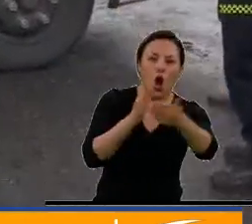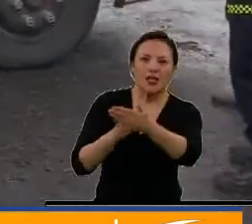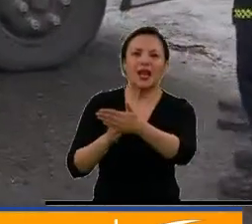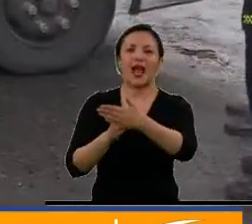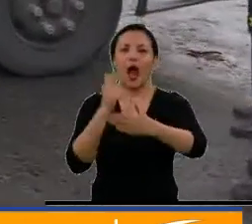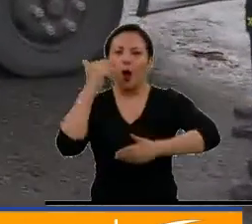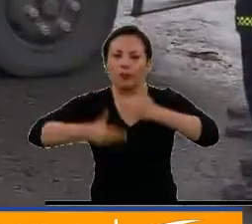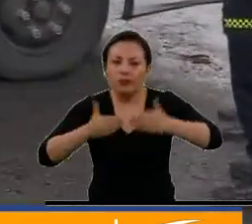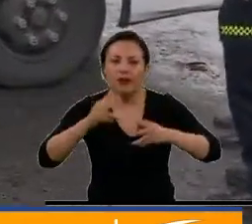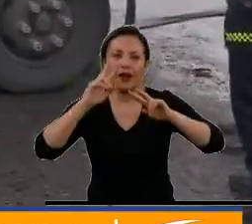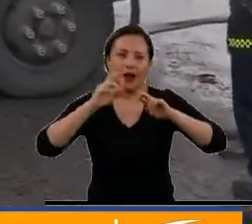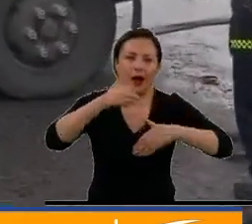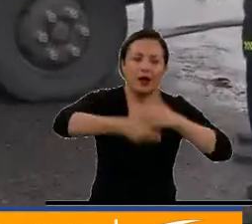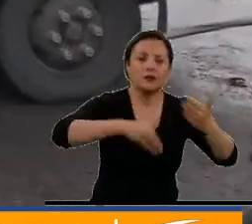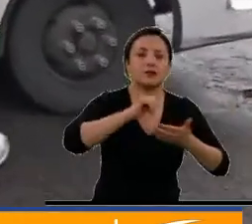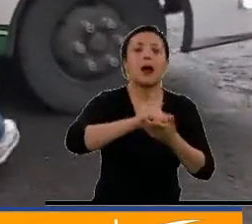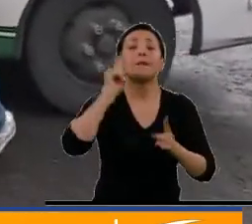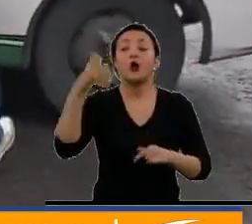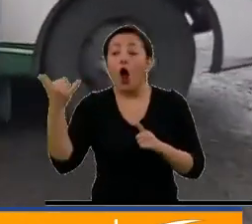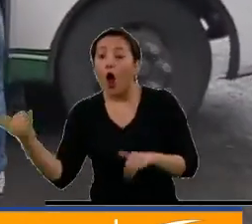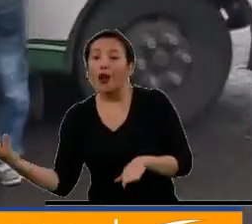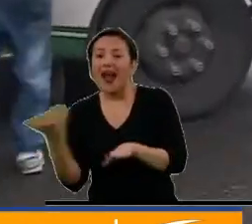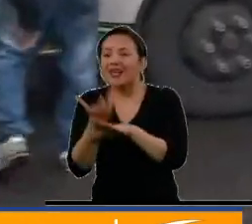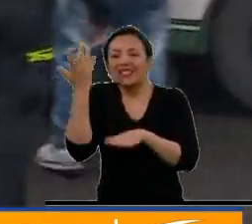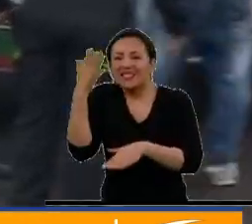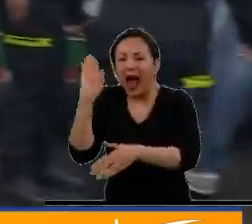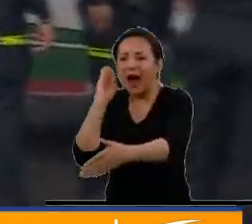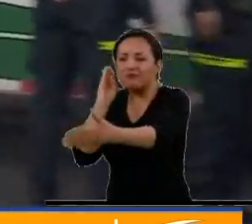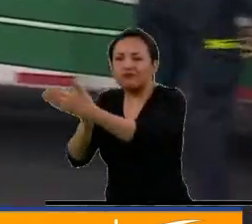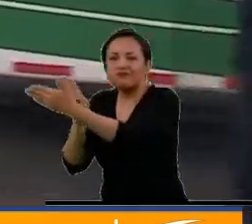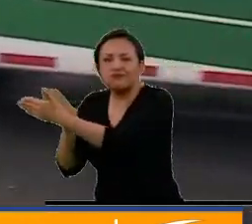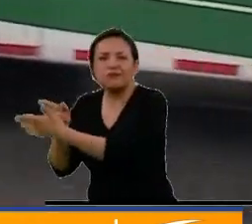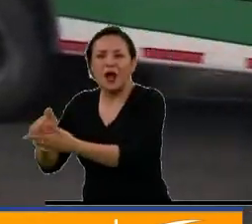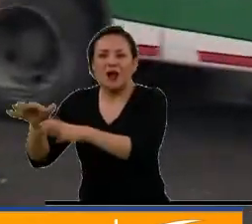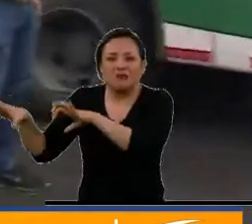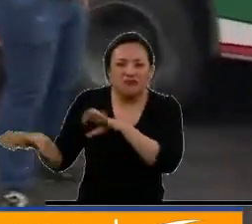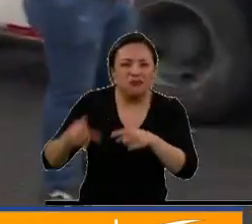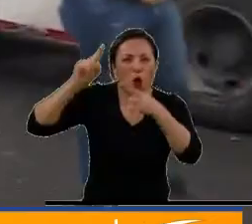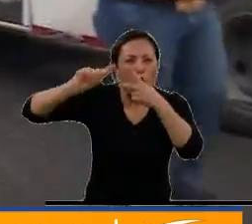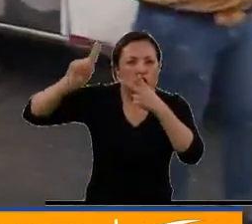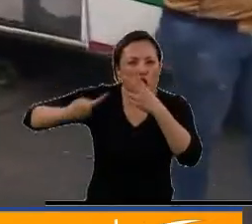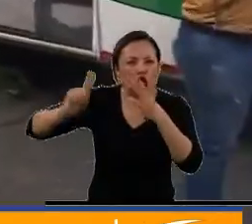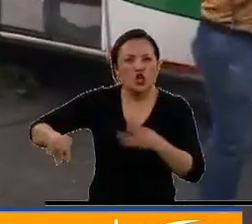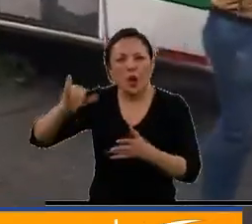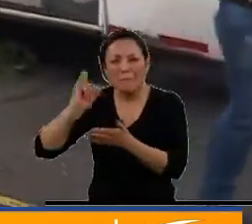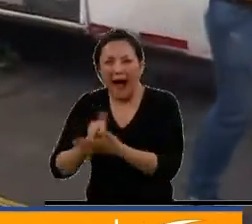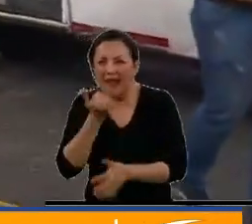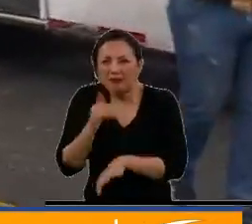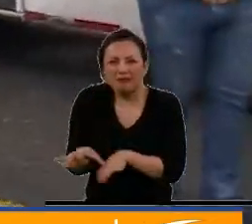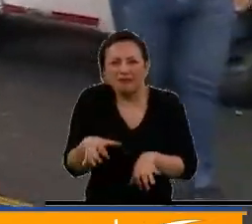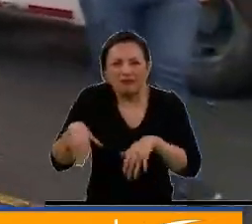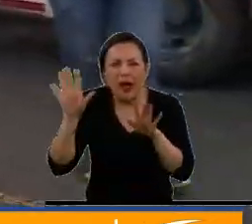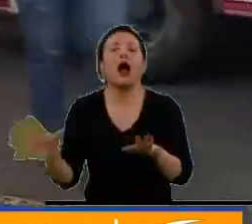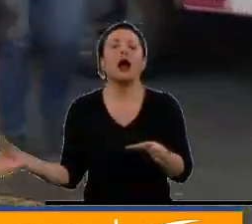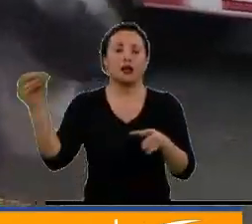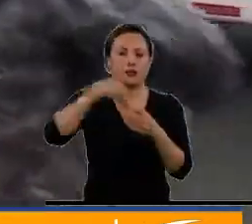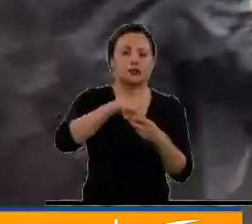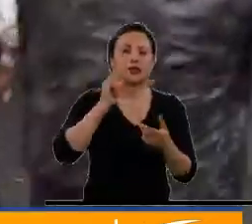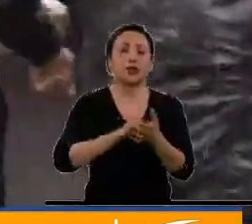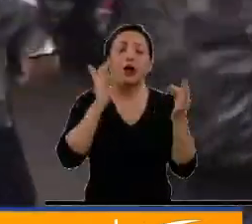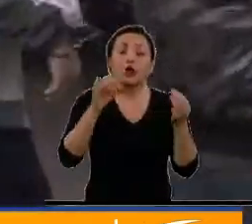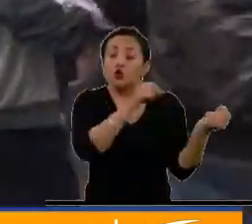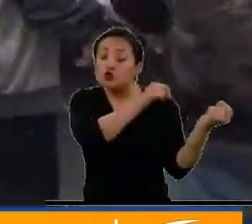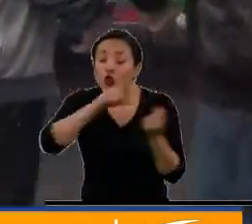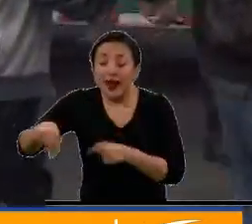realizando la movilización de los condenados por diferentes delitos y esperamos en esta fase de la semana completar toda la movilización de